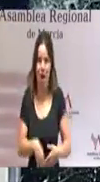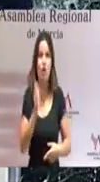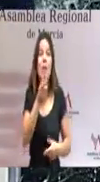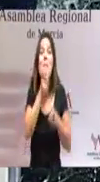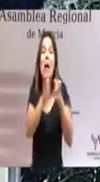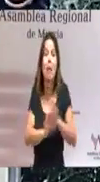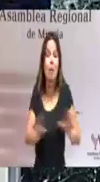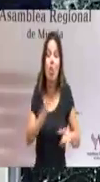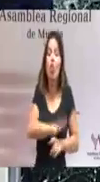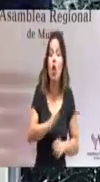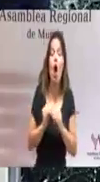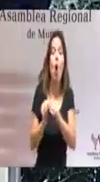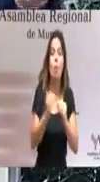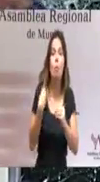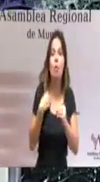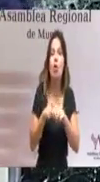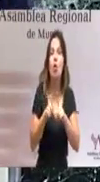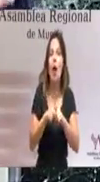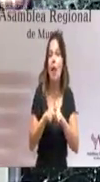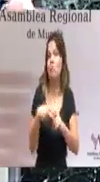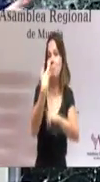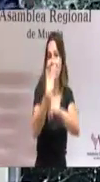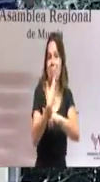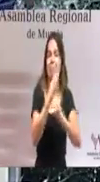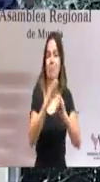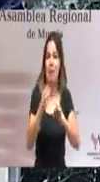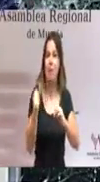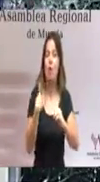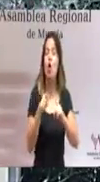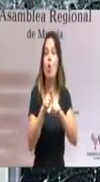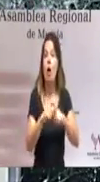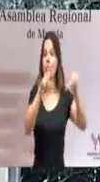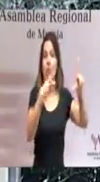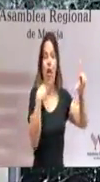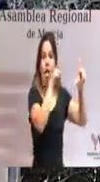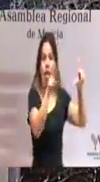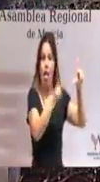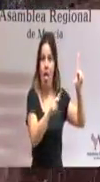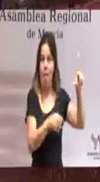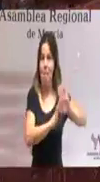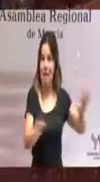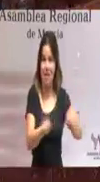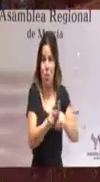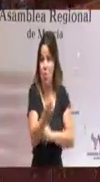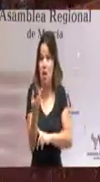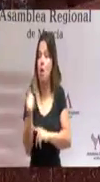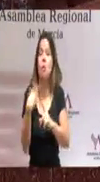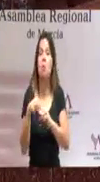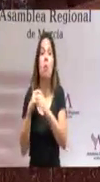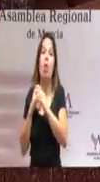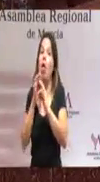lugares comunes escritos en un teleprompter que usted lee como leyera cualquier otra cosa que le han puesto. Realmente le